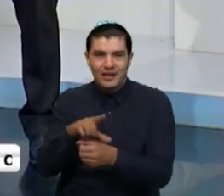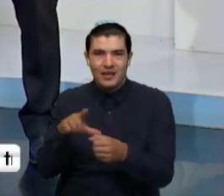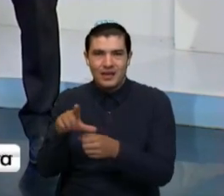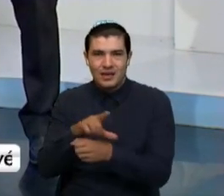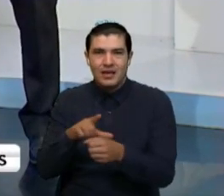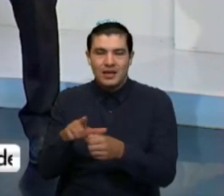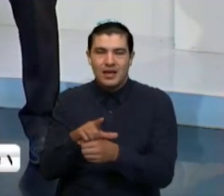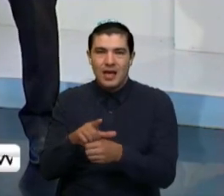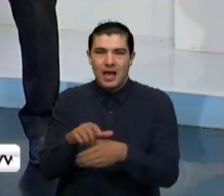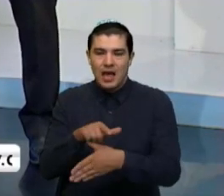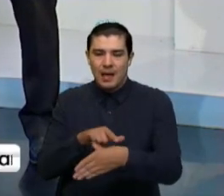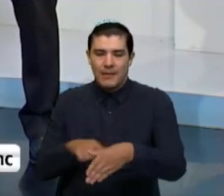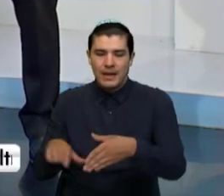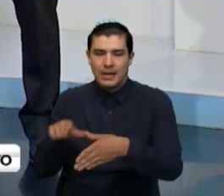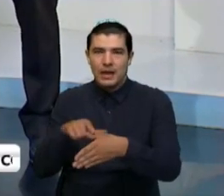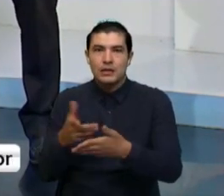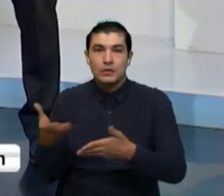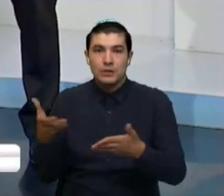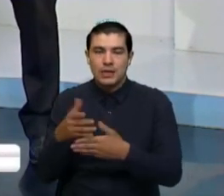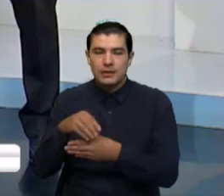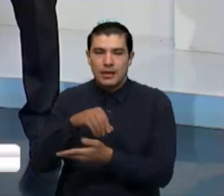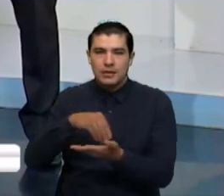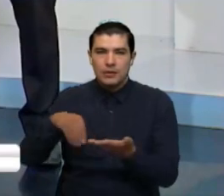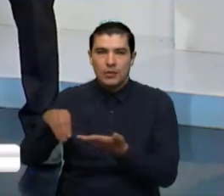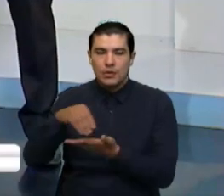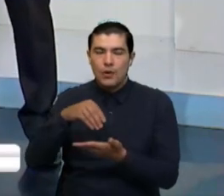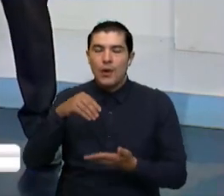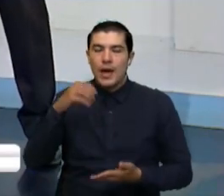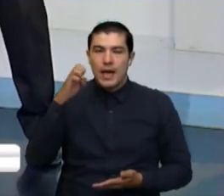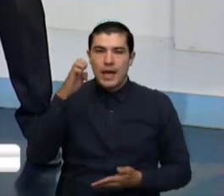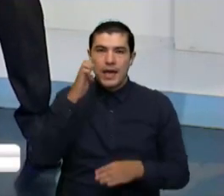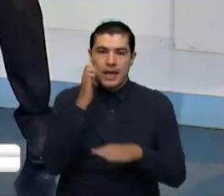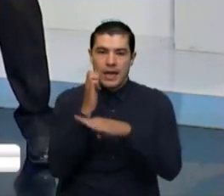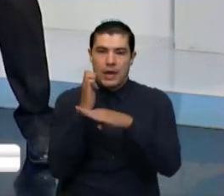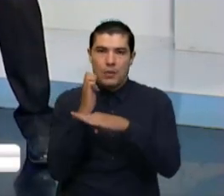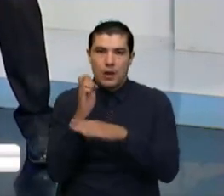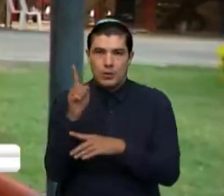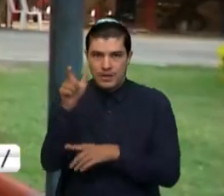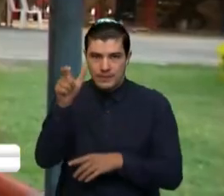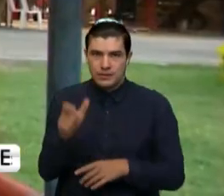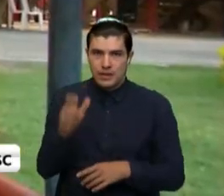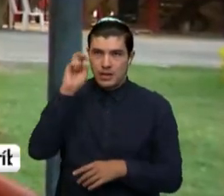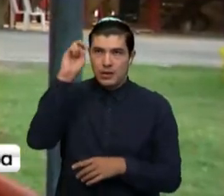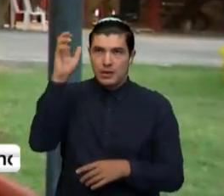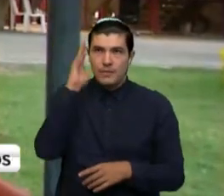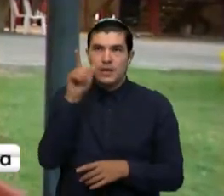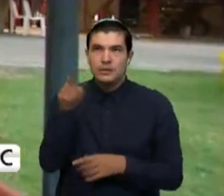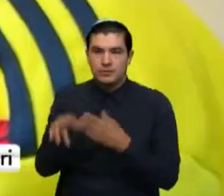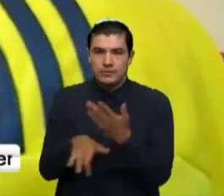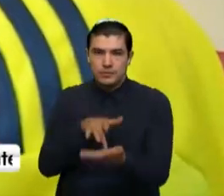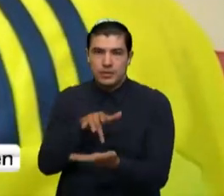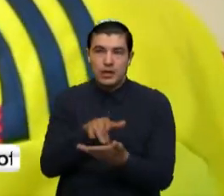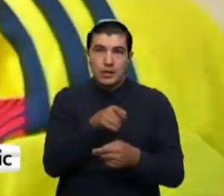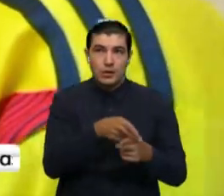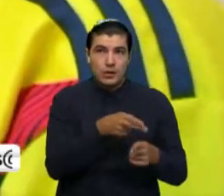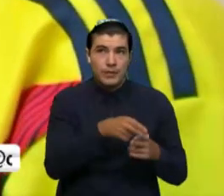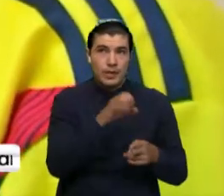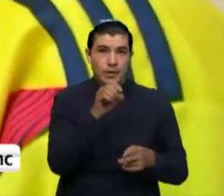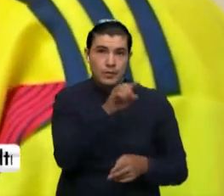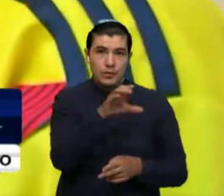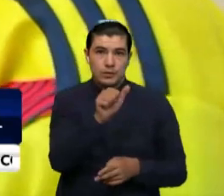américa en territorio de ecuador 1 e norte santandereano estará en la tricolor nacional óscar andrés amaya